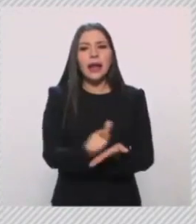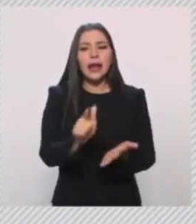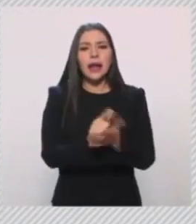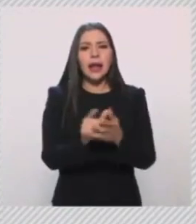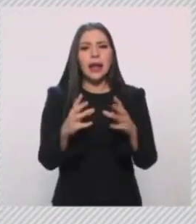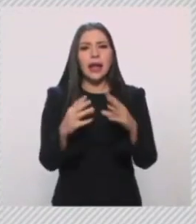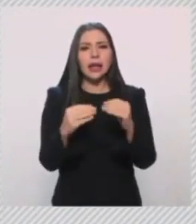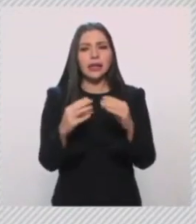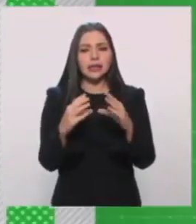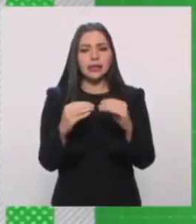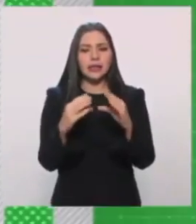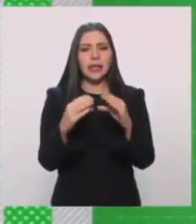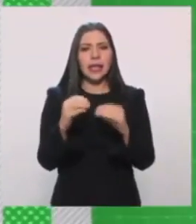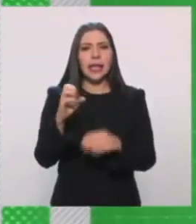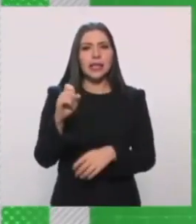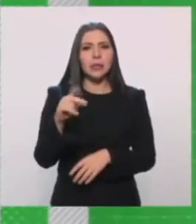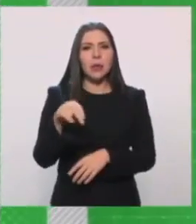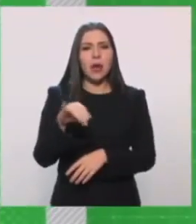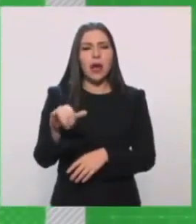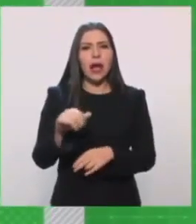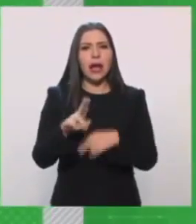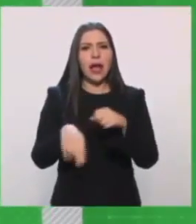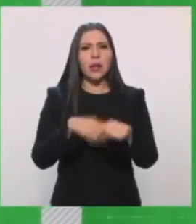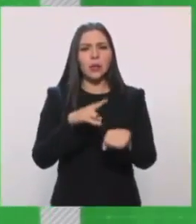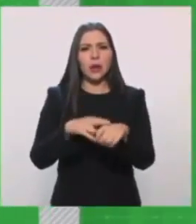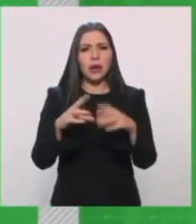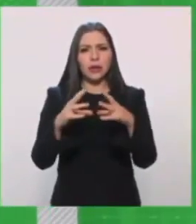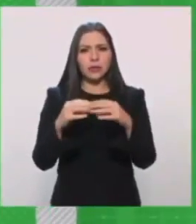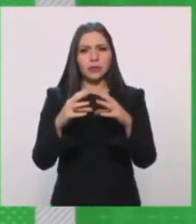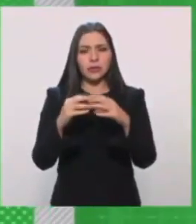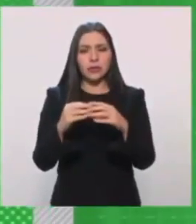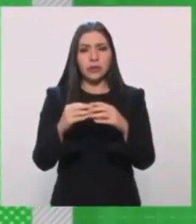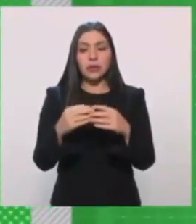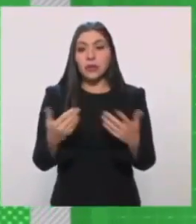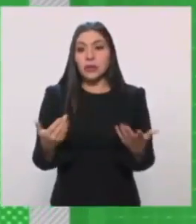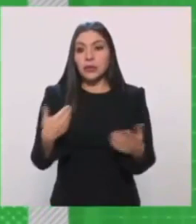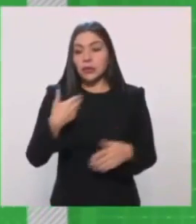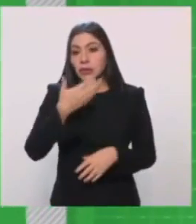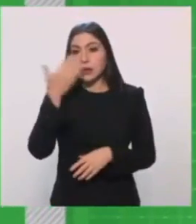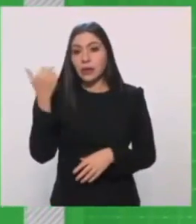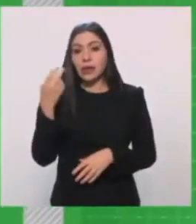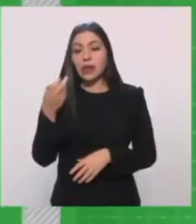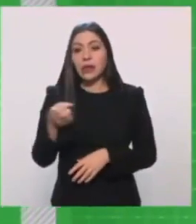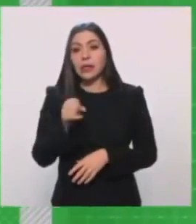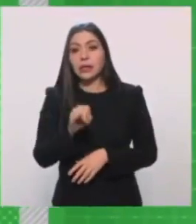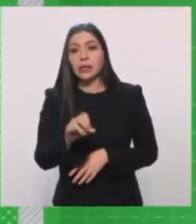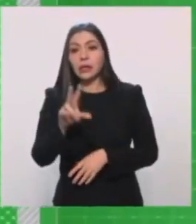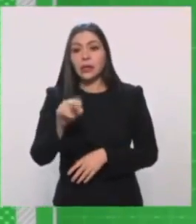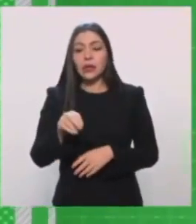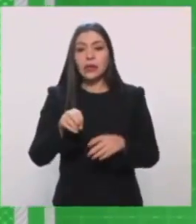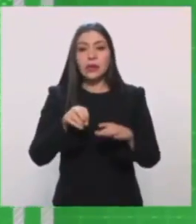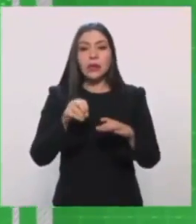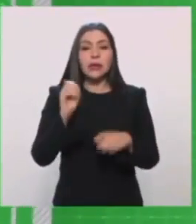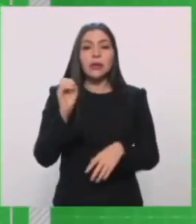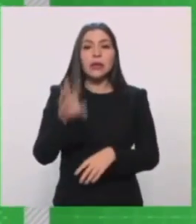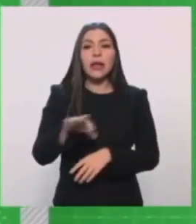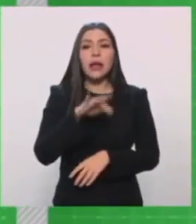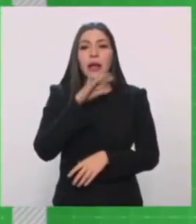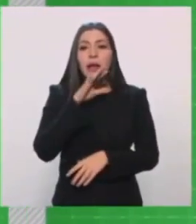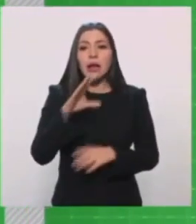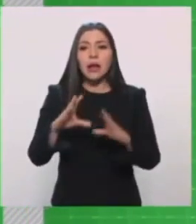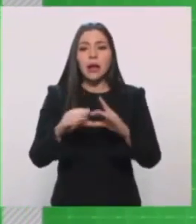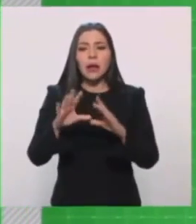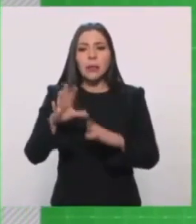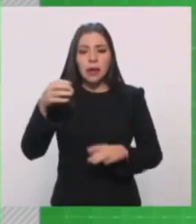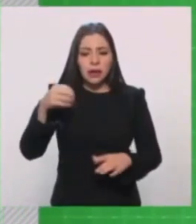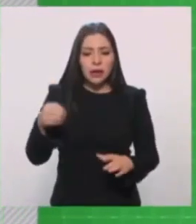naturales, esponjas de mar. Lo que yo no quiero saber es si desechaban o no desechaban las esponjas, las metían como en